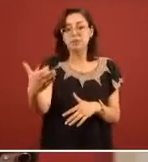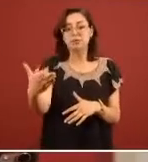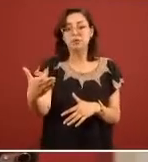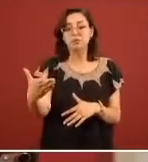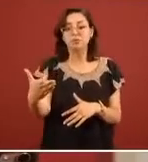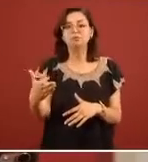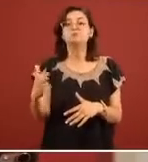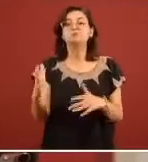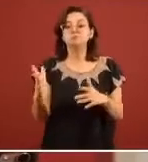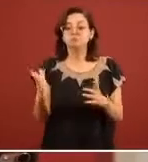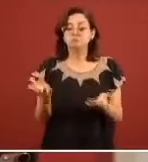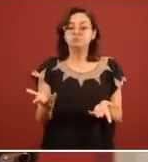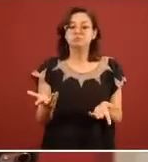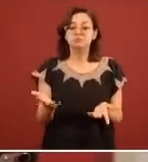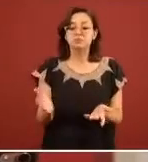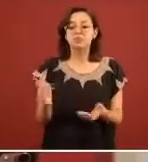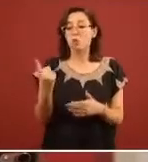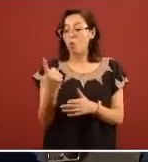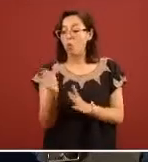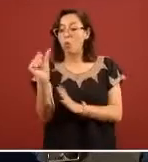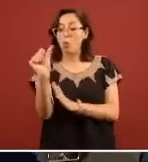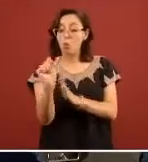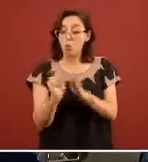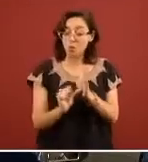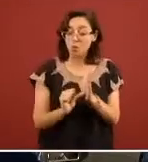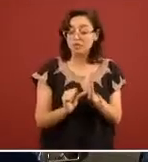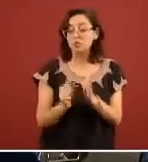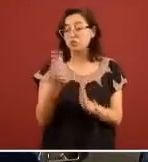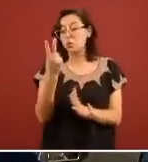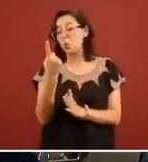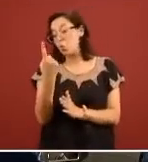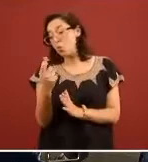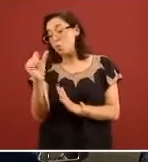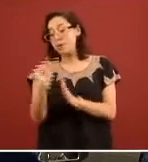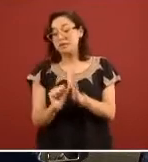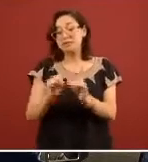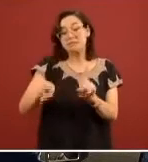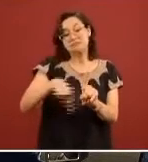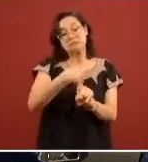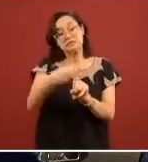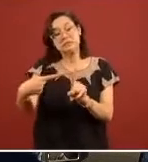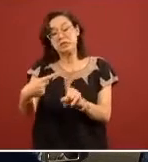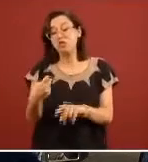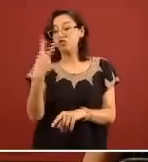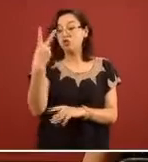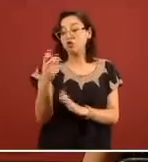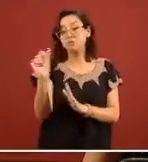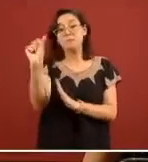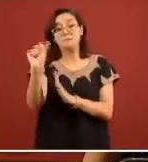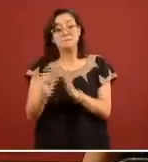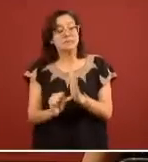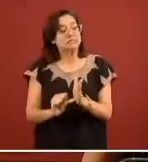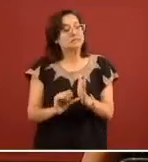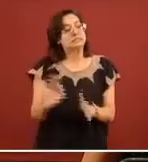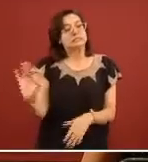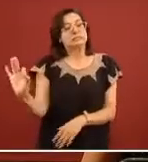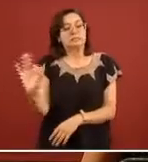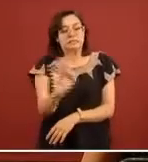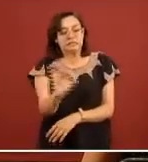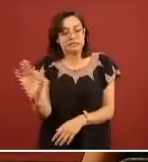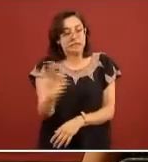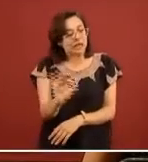posiblemente podría llegar a un mes, quizá mes y medio, quizá dos meses si fuera